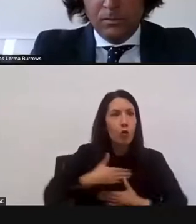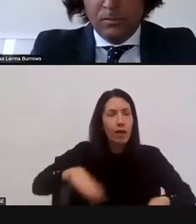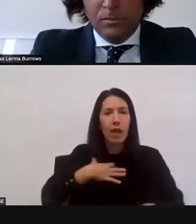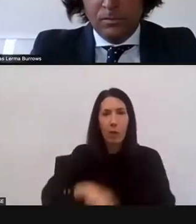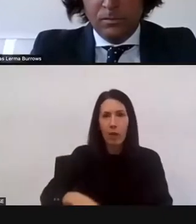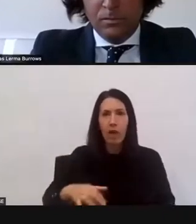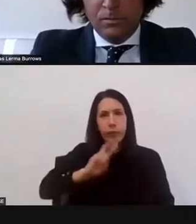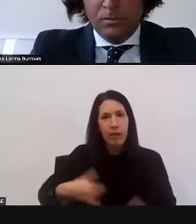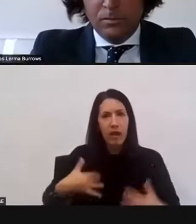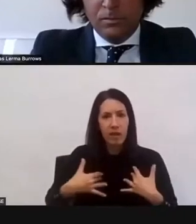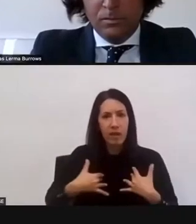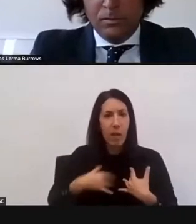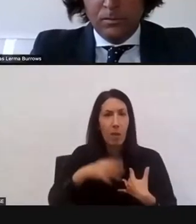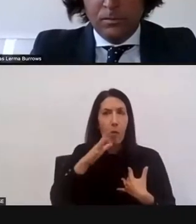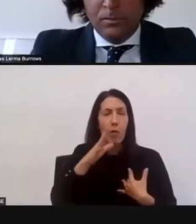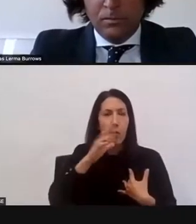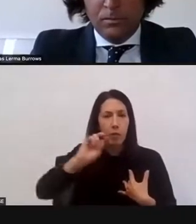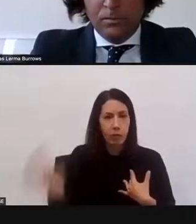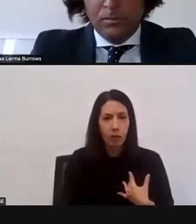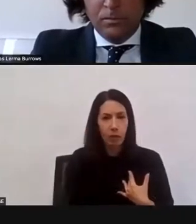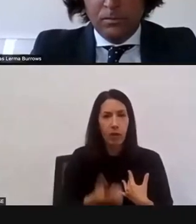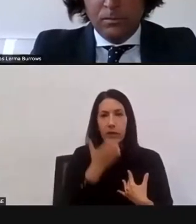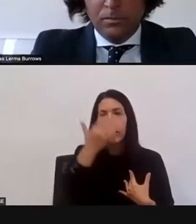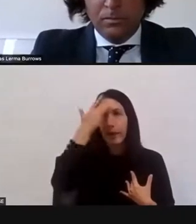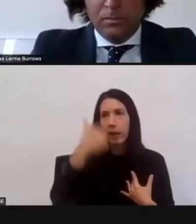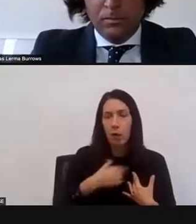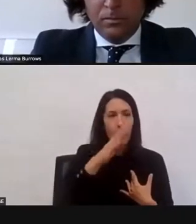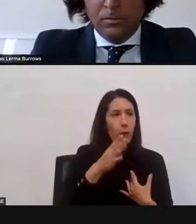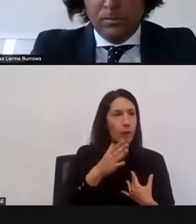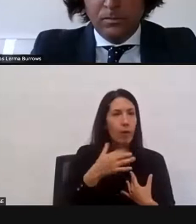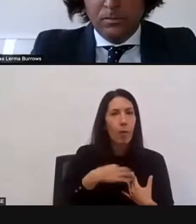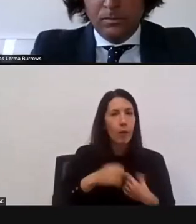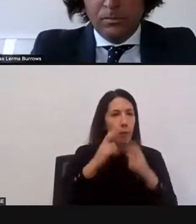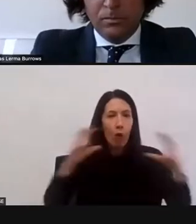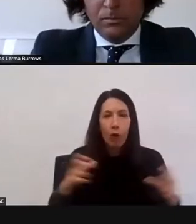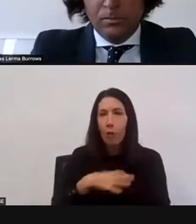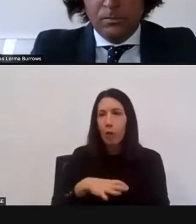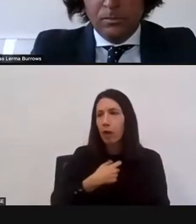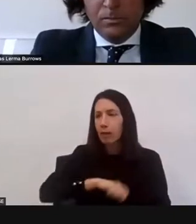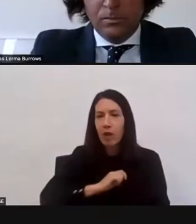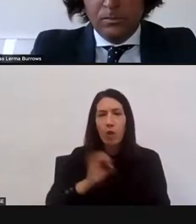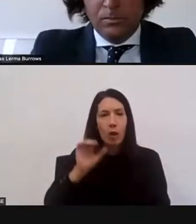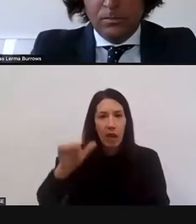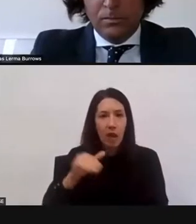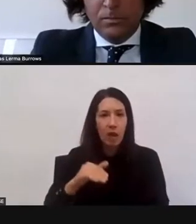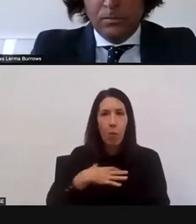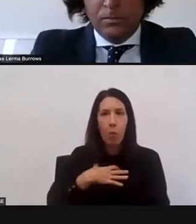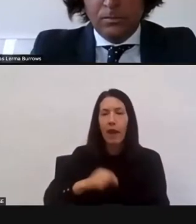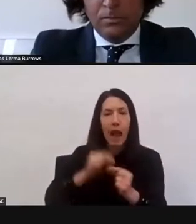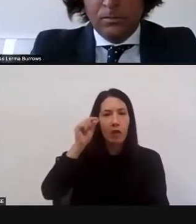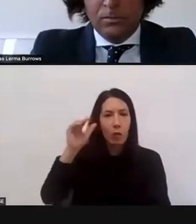no hay dos personas iguales. El que no es alto es alto, el que es bajo es bajo, el que es gordo es gordo, el que es español es español, el que es extranjero es extranjero. Es